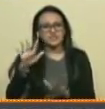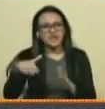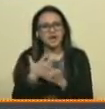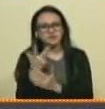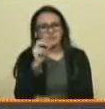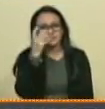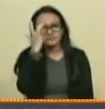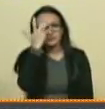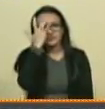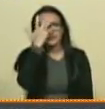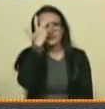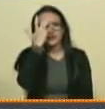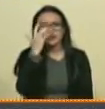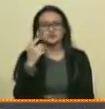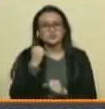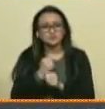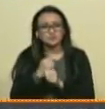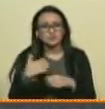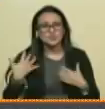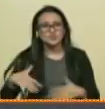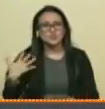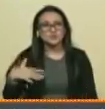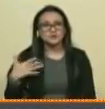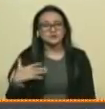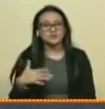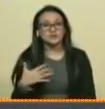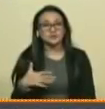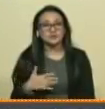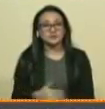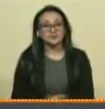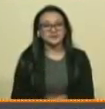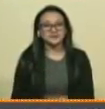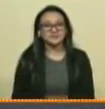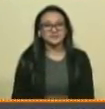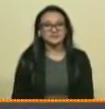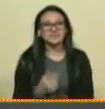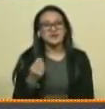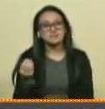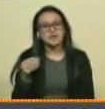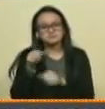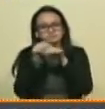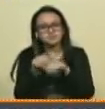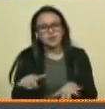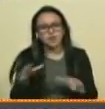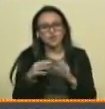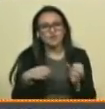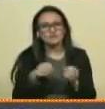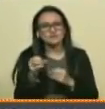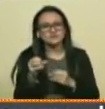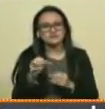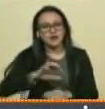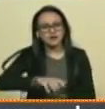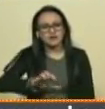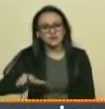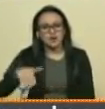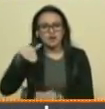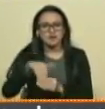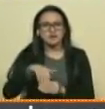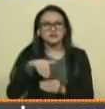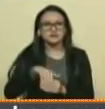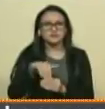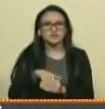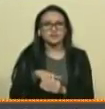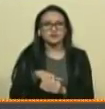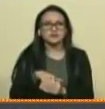del 10 al 20 de febrero, pero sí bastante intensa, con 531 puntos a nivel nacional, más los puntos desplegados en todas las oficinas regionales electorales, y como